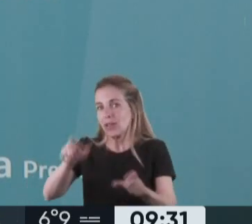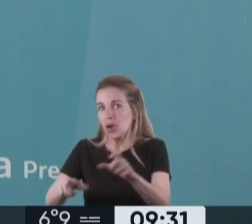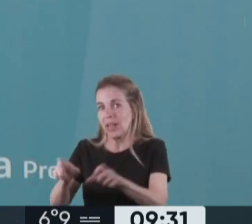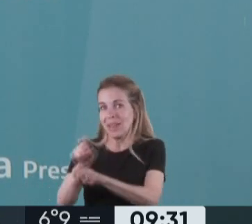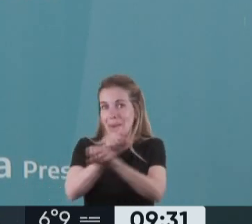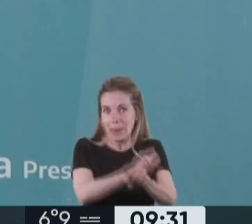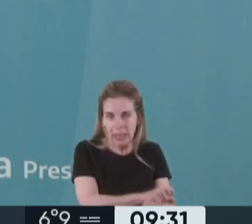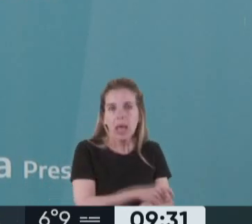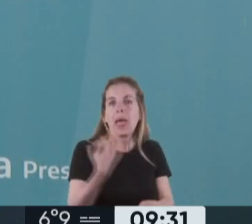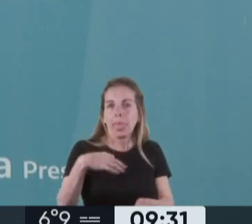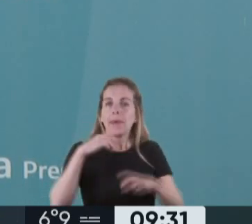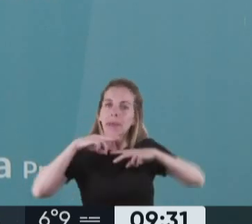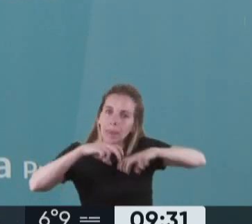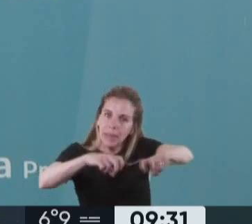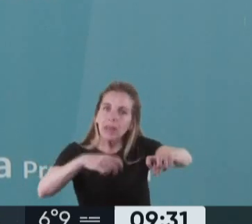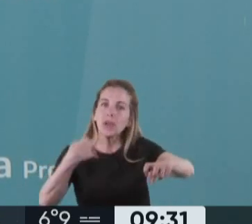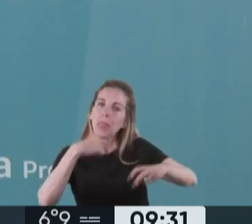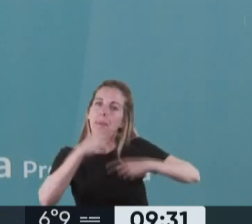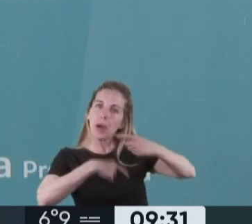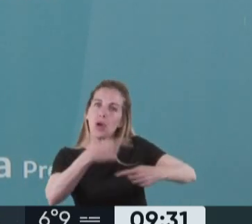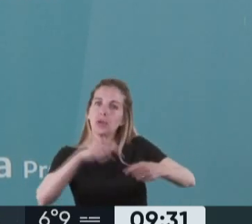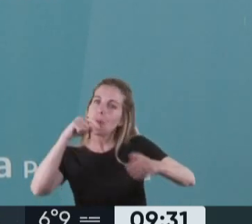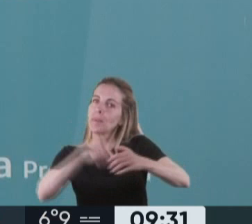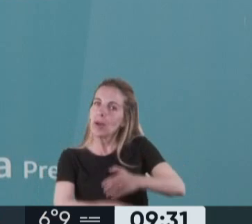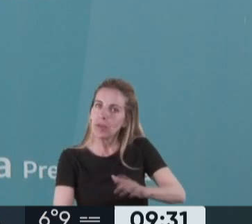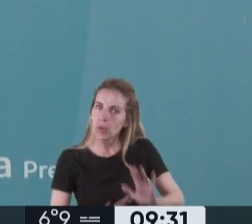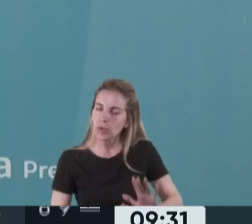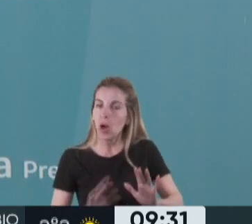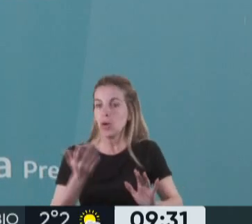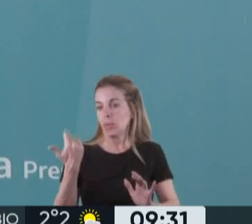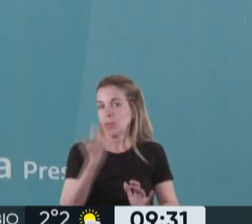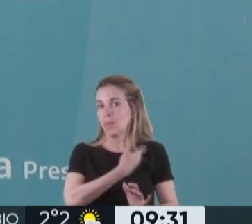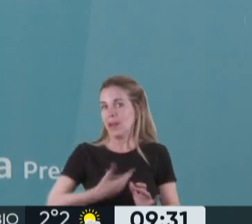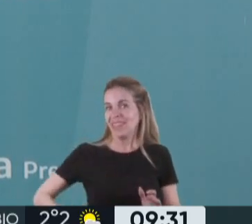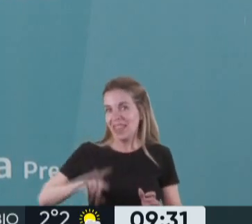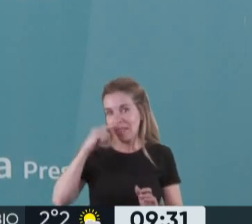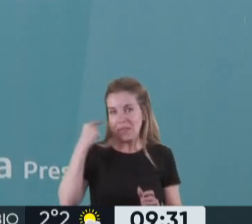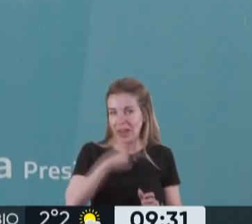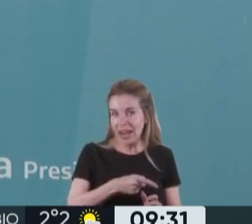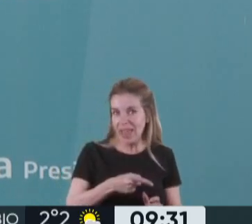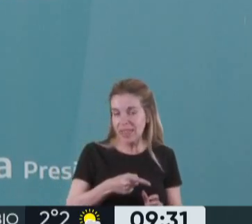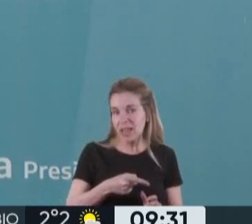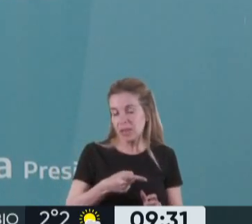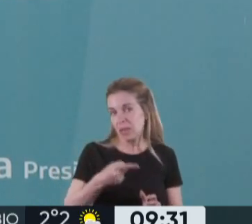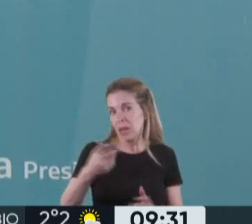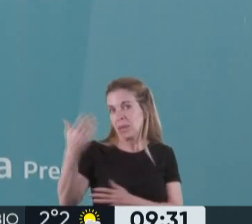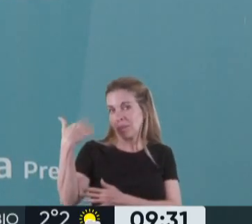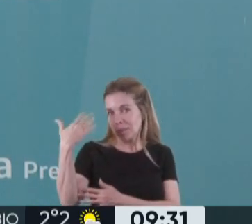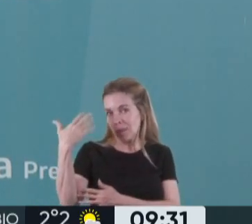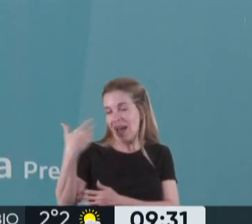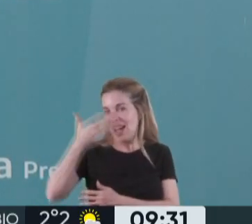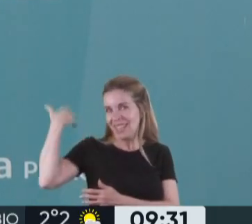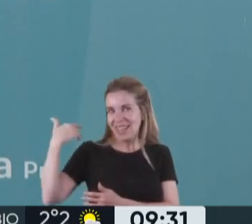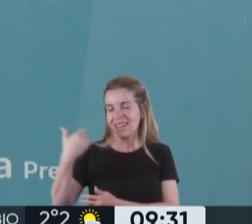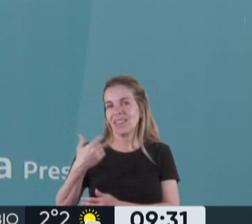tiene que ser profunda, y lo que marca el presidente con su declaración de ayer, que la hizo a poco de terminar de dar su clase